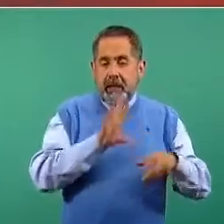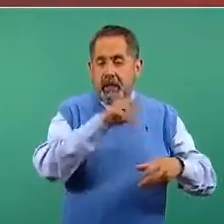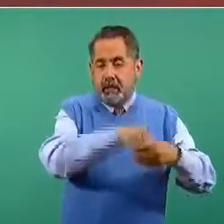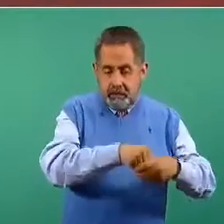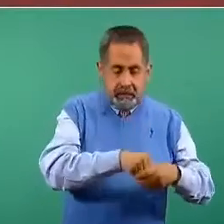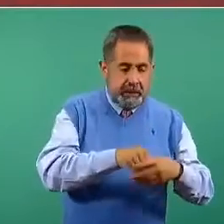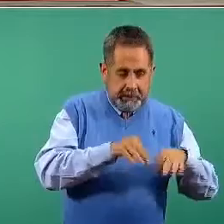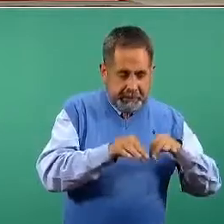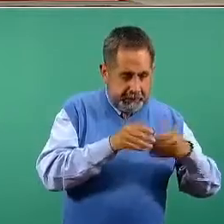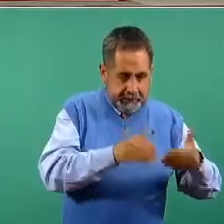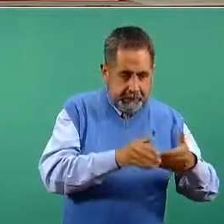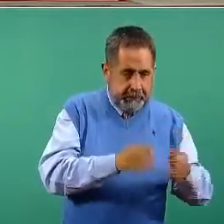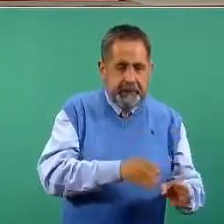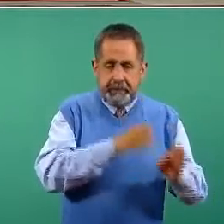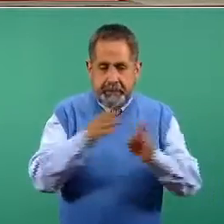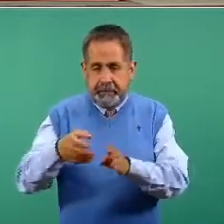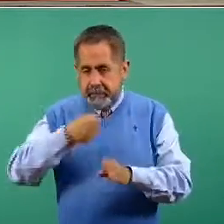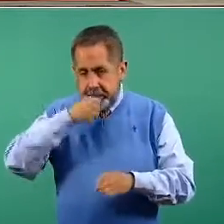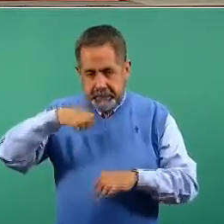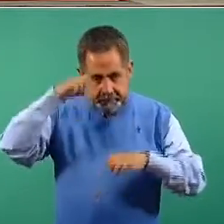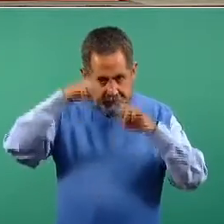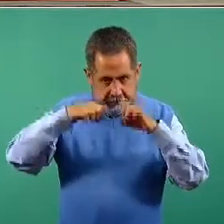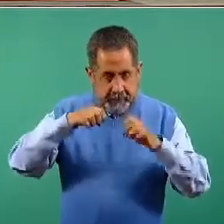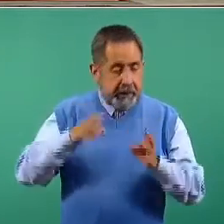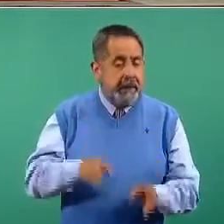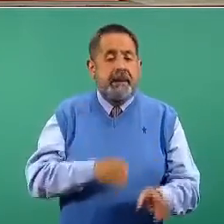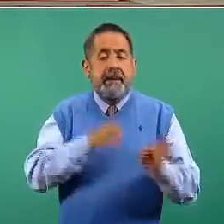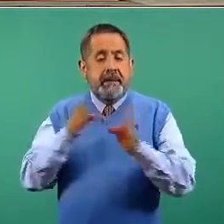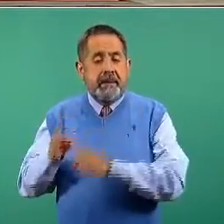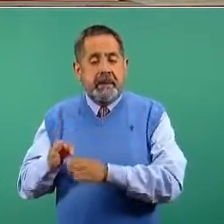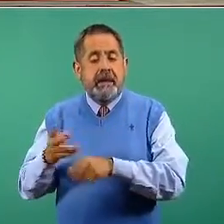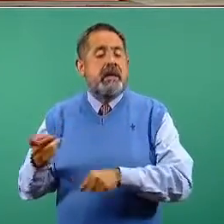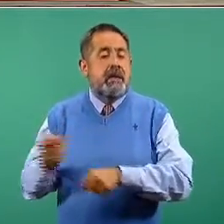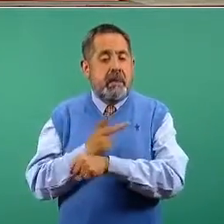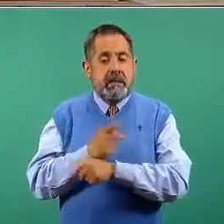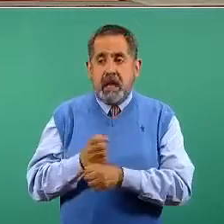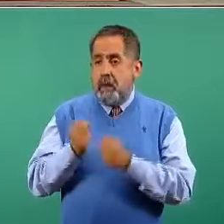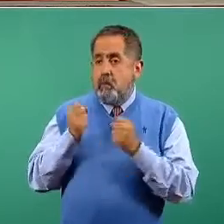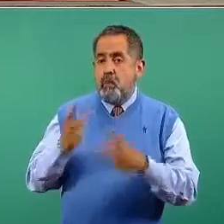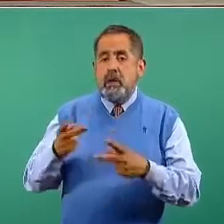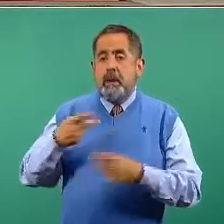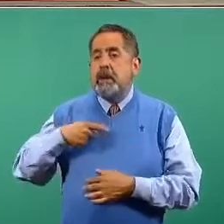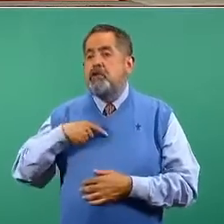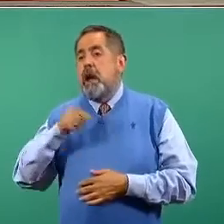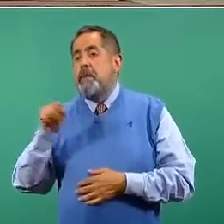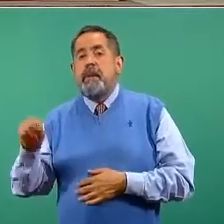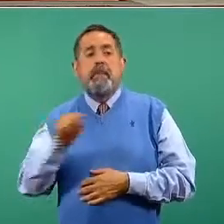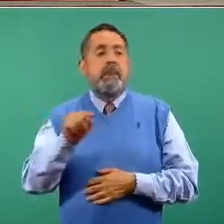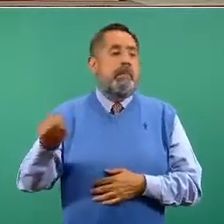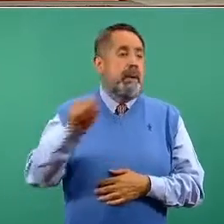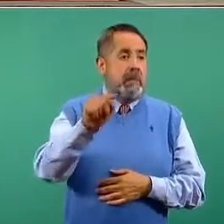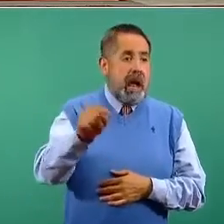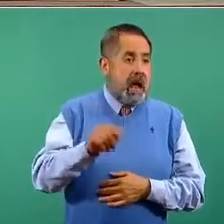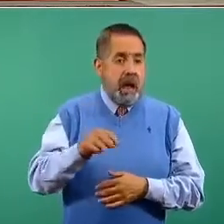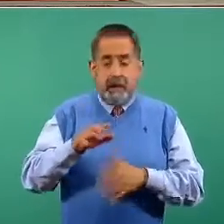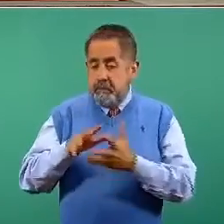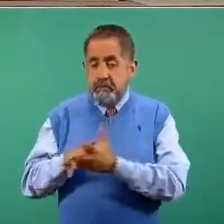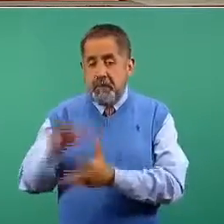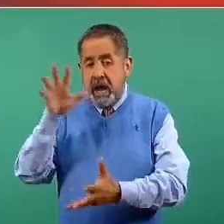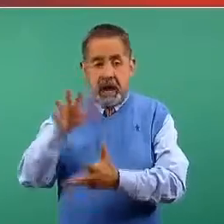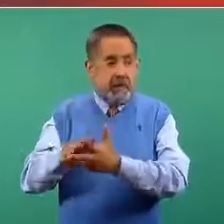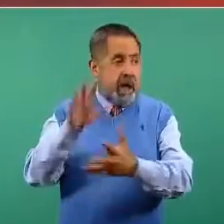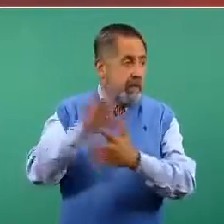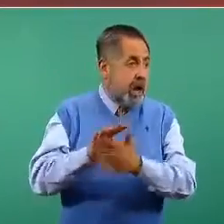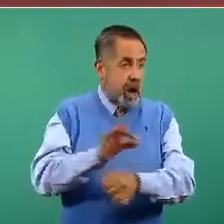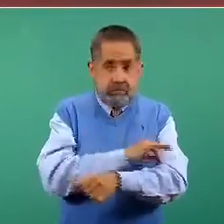de velocidad semejante ocurrirá cuando tengamos varias poblaciones ya con cantidades masivas